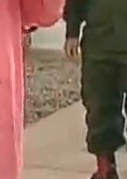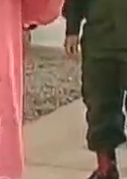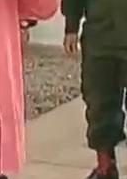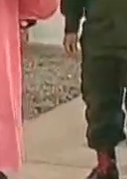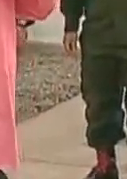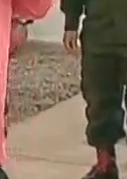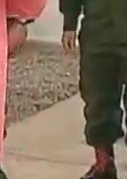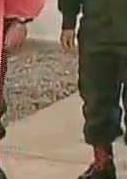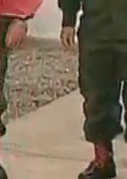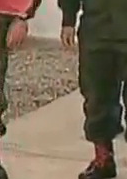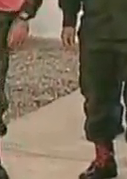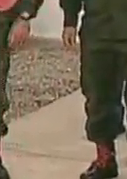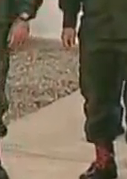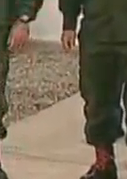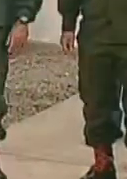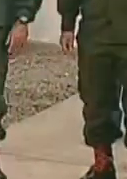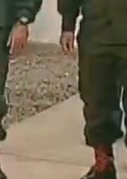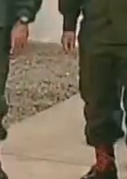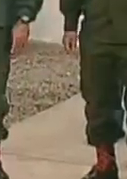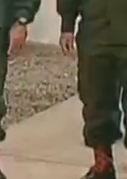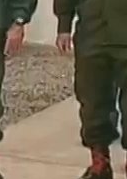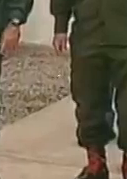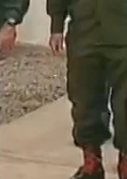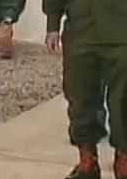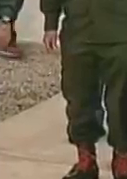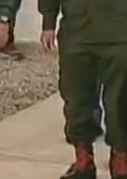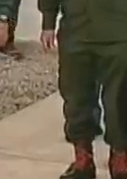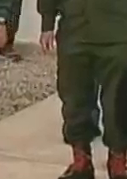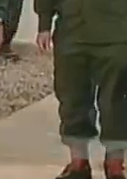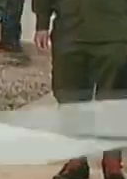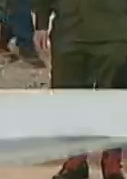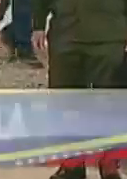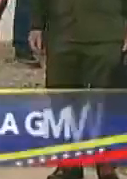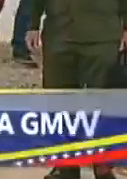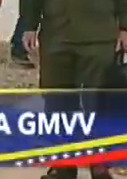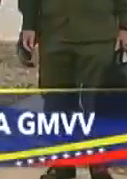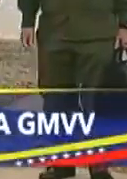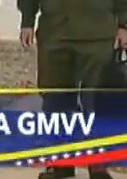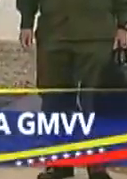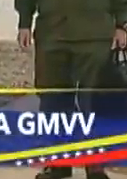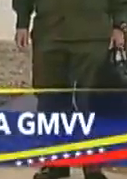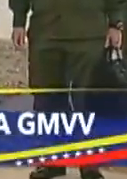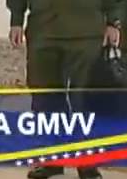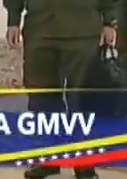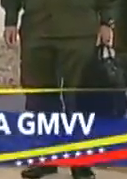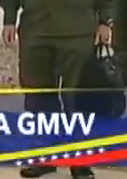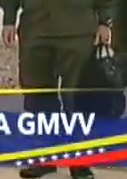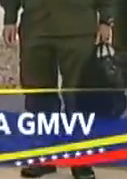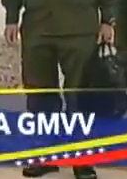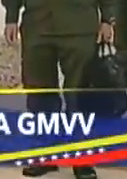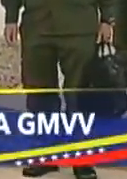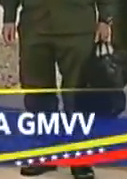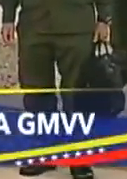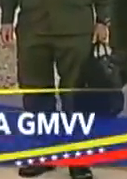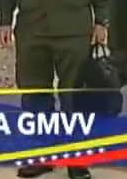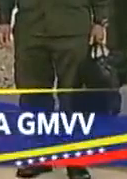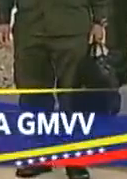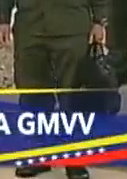de danza cultural Los Ángeles. Es parte de lo que realizan niños y jóvenes del